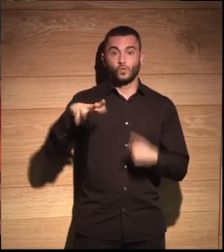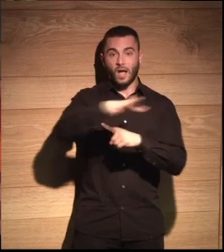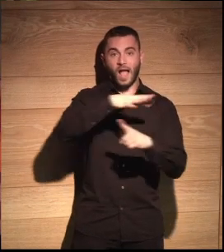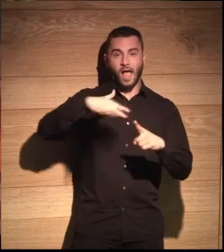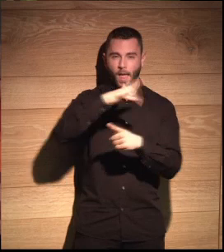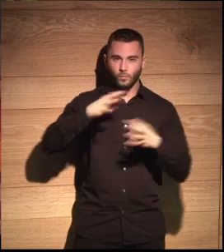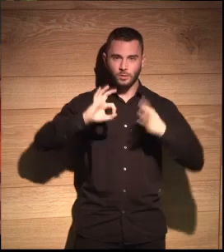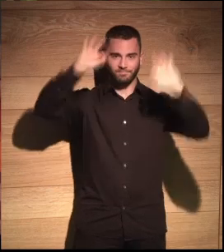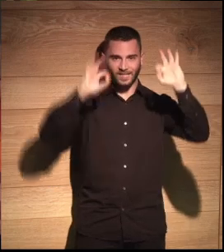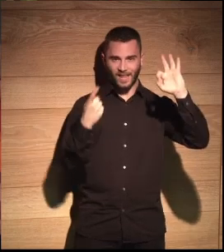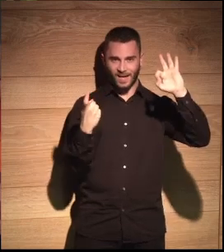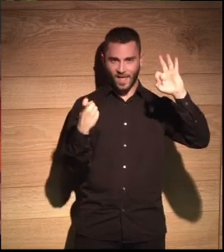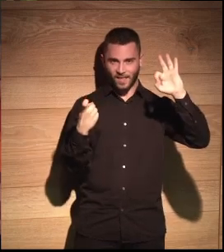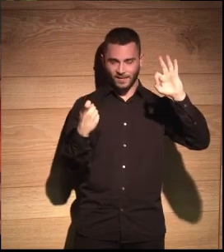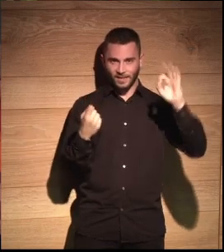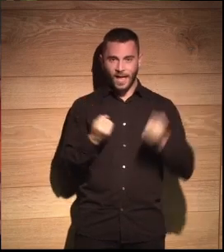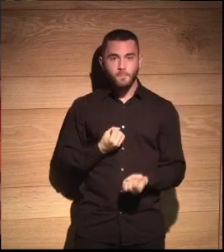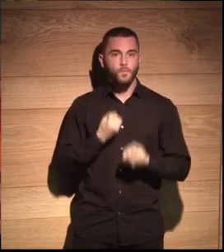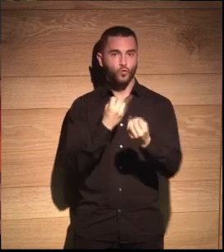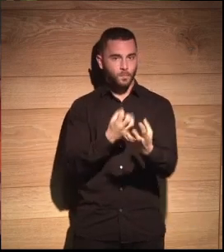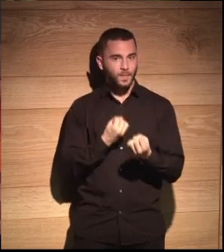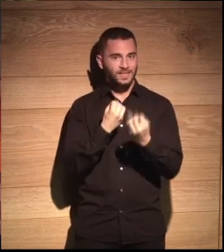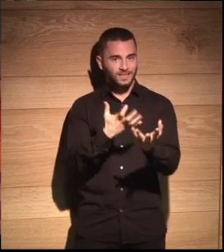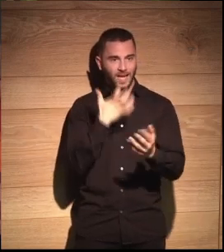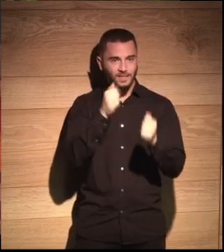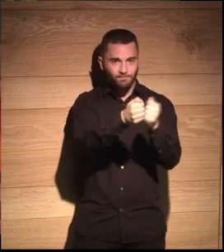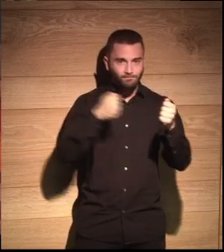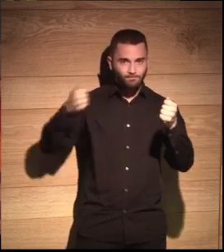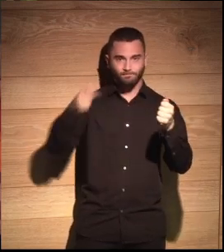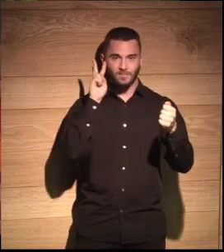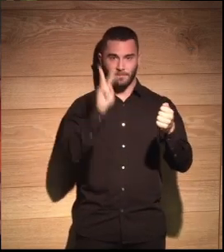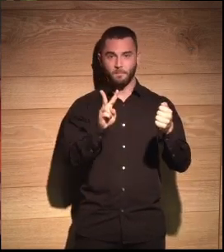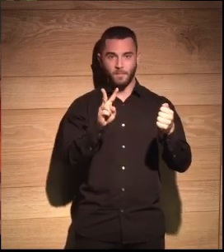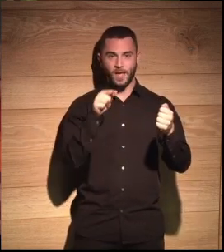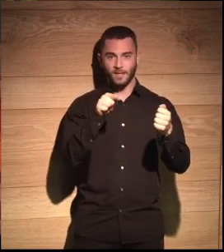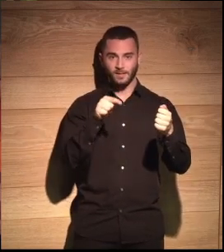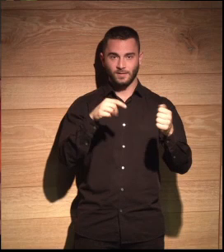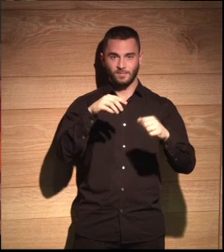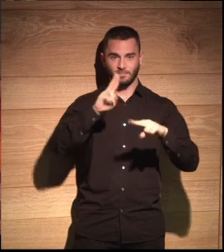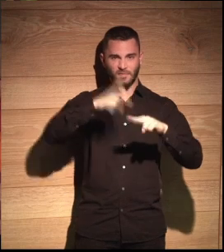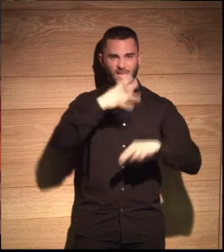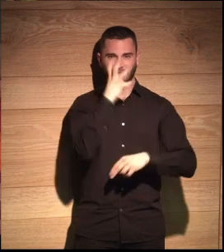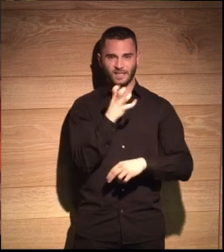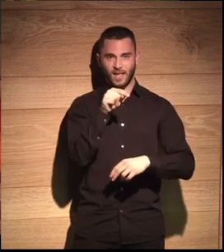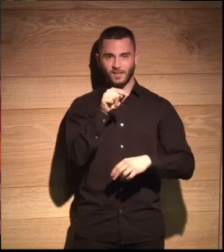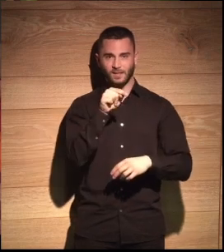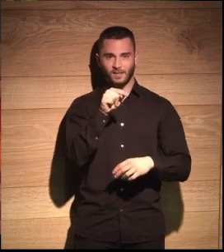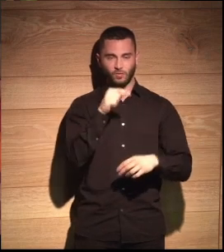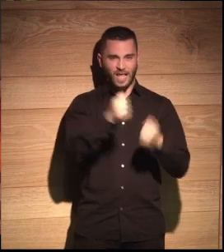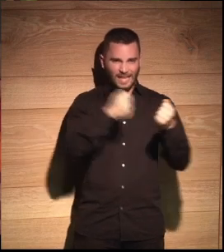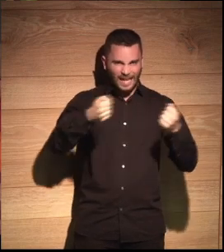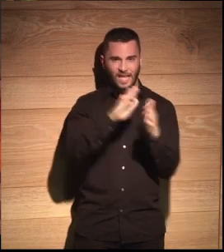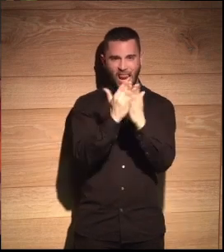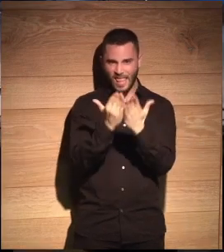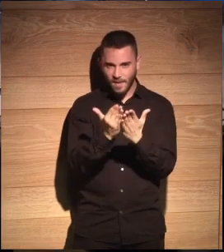atmósfera, incluso en los mensajes, cuando abres la taquilla. Hay un momento en el que Black Sad abre una taquilla y tiene unos libros,